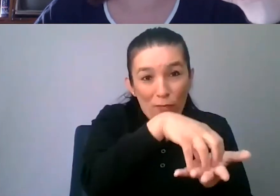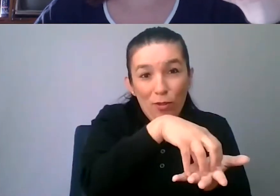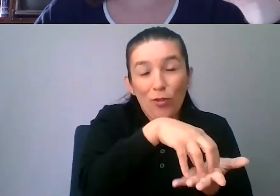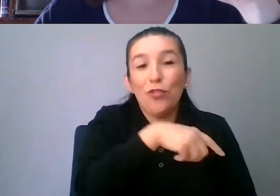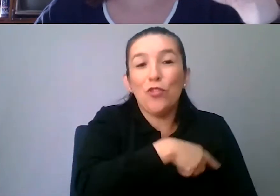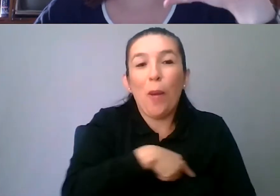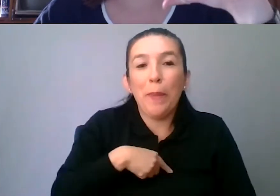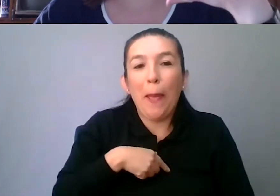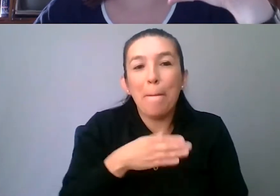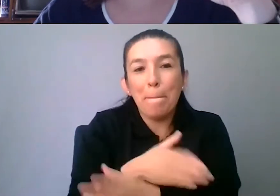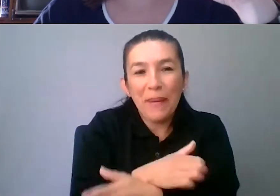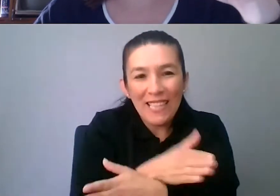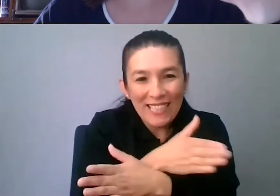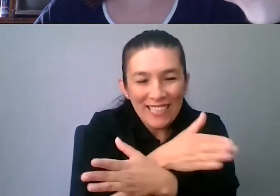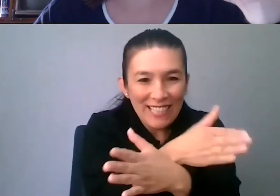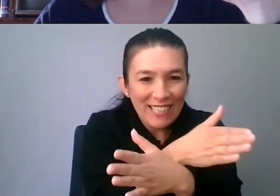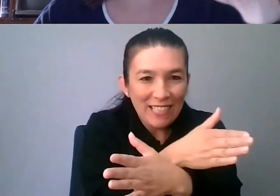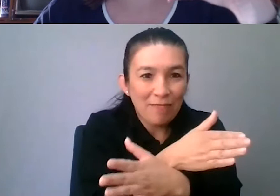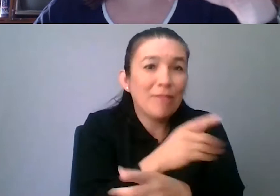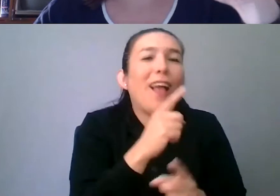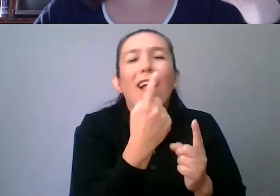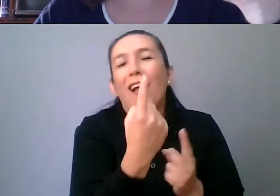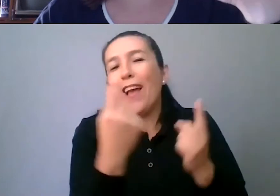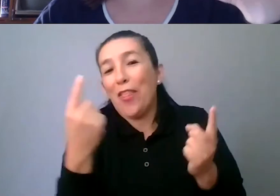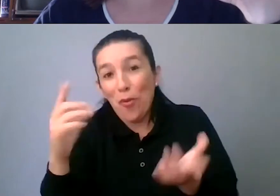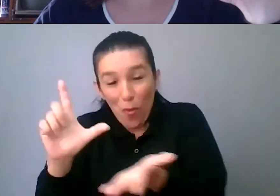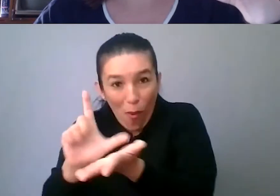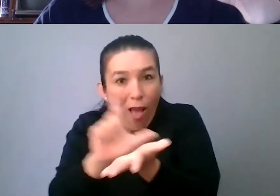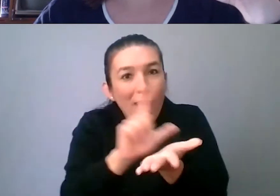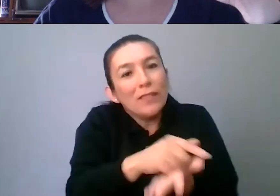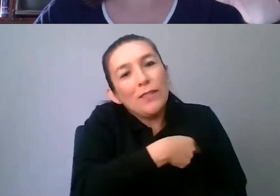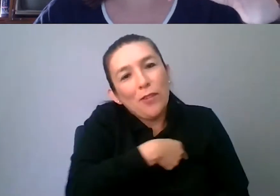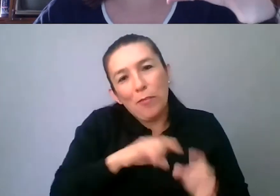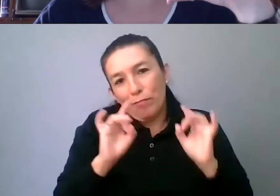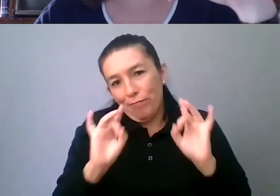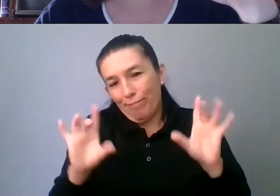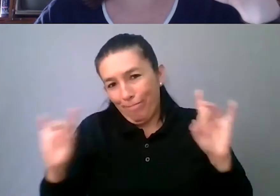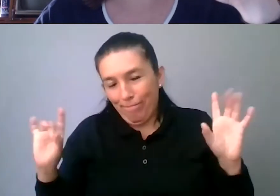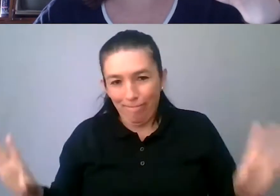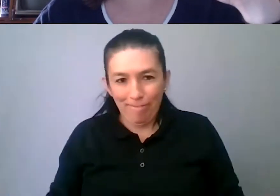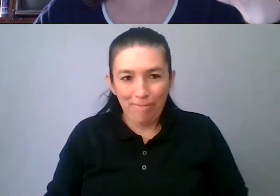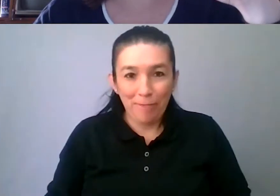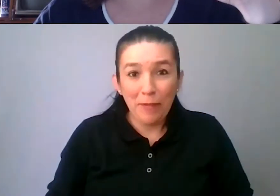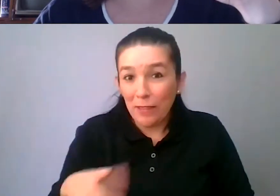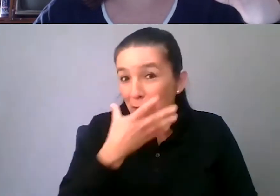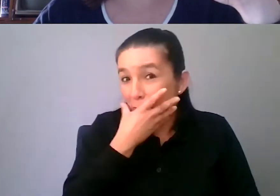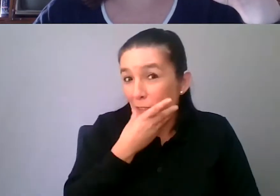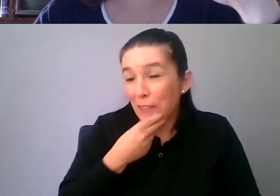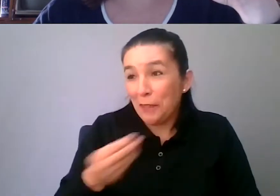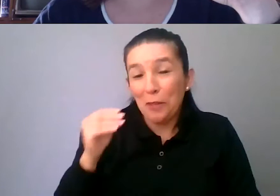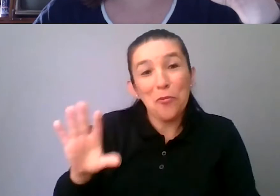Porque las figuras también van tomando el nombre del lugar donde se realizan. Sí, eso es magia. Está bonita, está súper